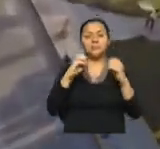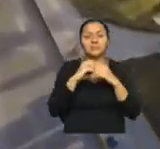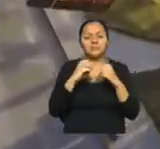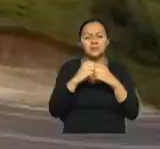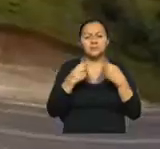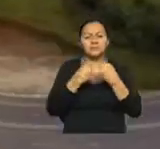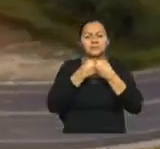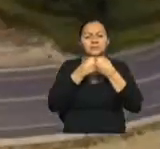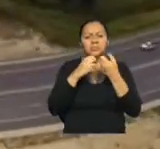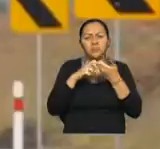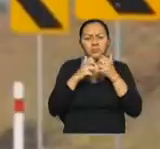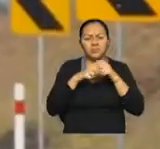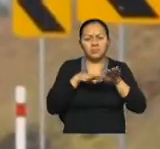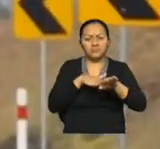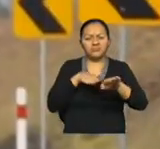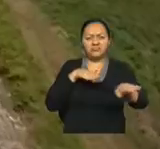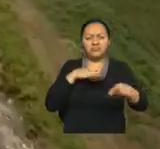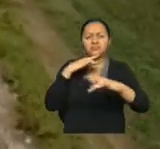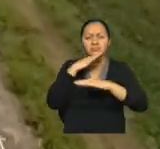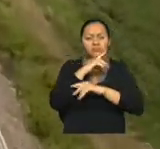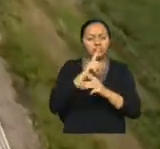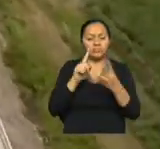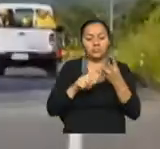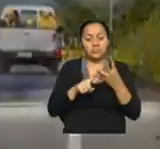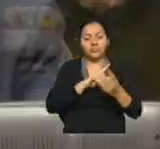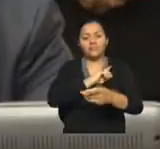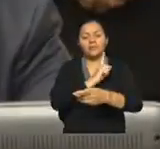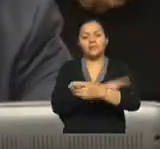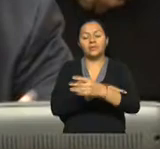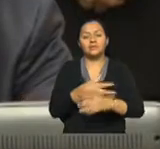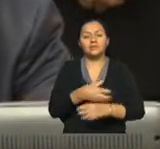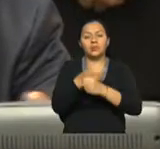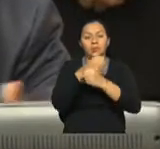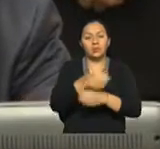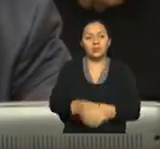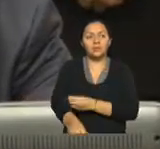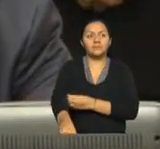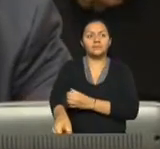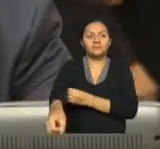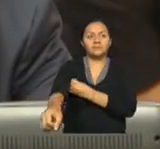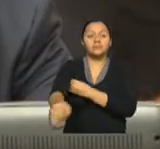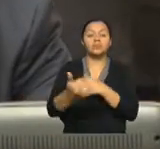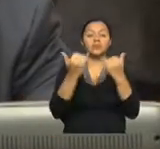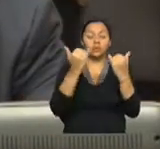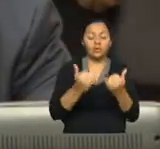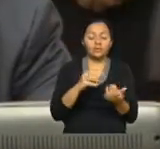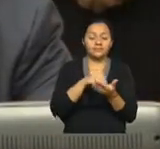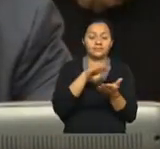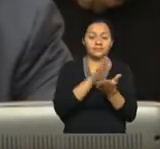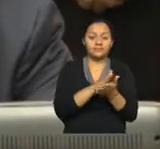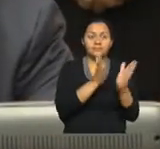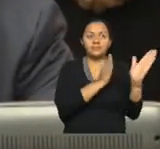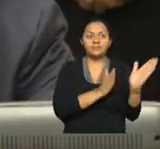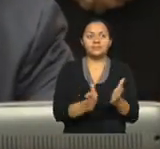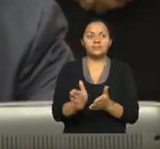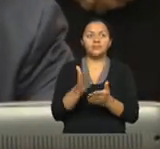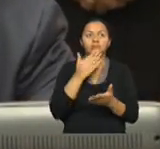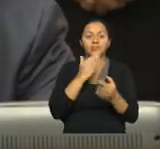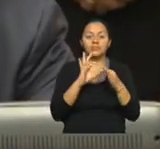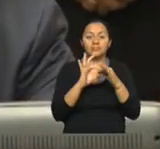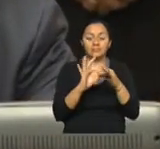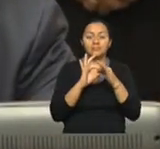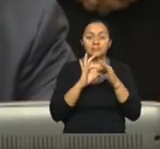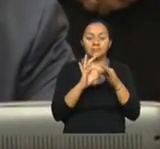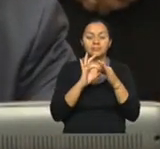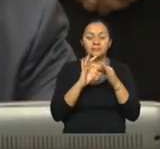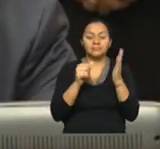y contaminación y fortalecer la seguridad vial. Pero establezcamos un mecanismo distinto de relacionamiento entre el Ministerio de Transporte,